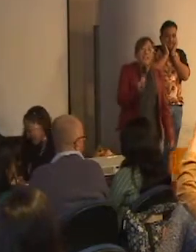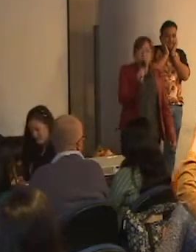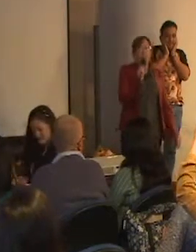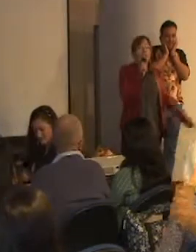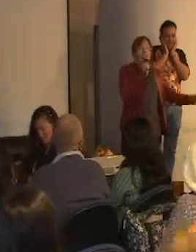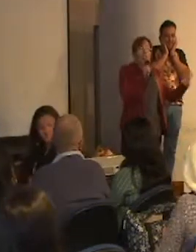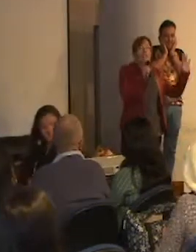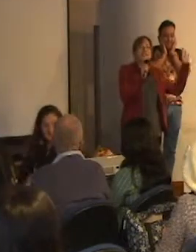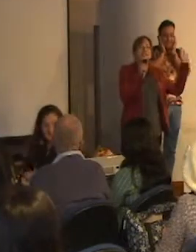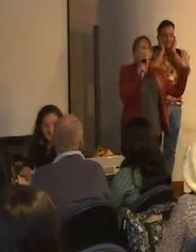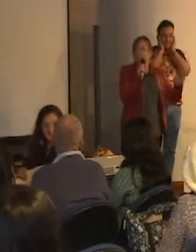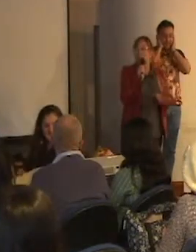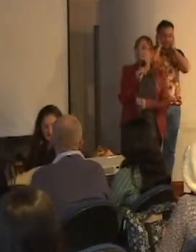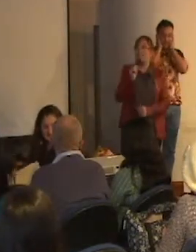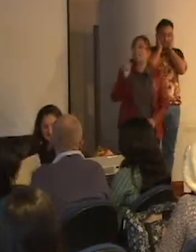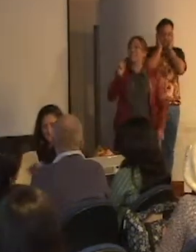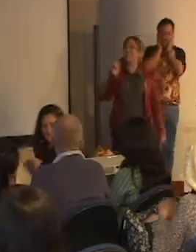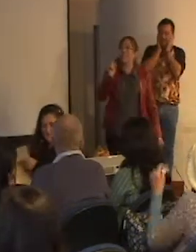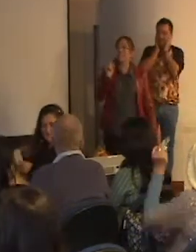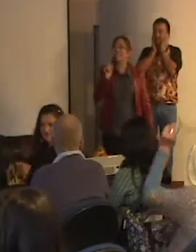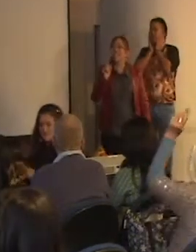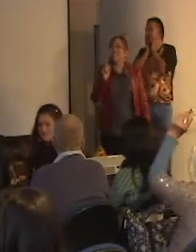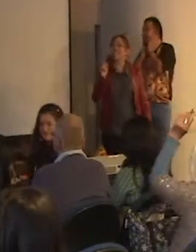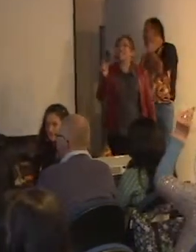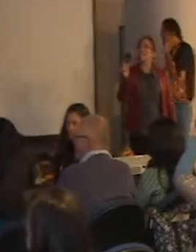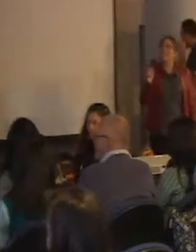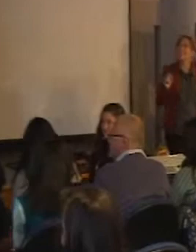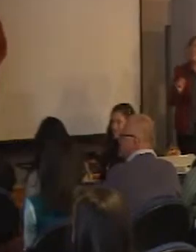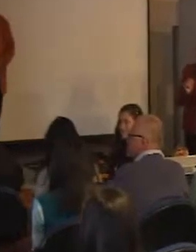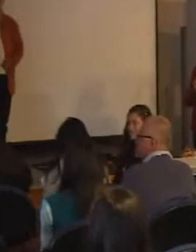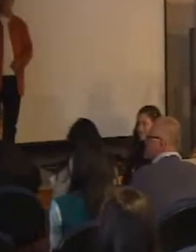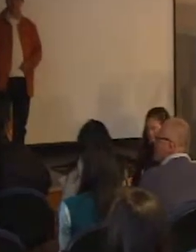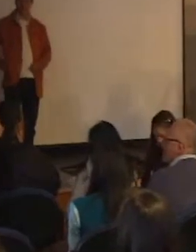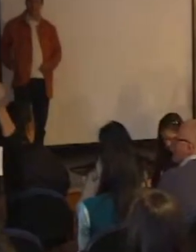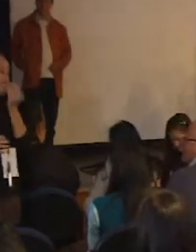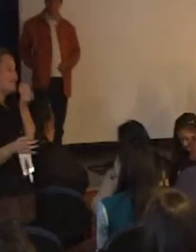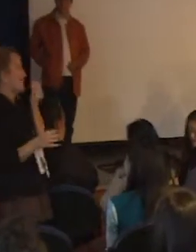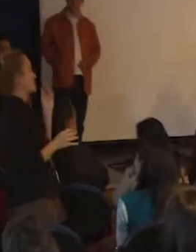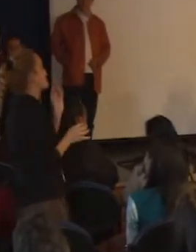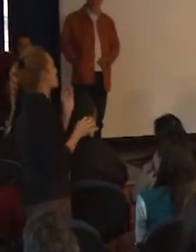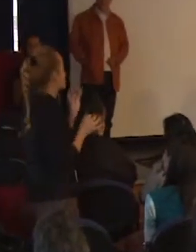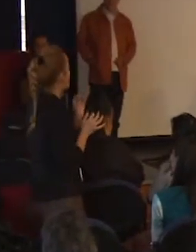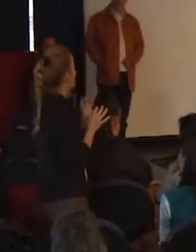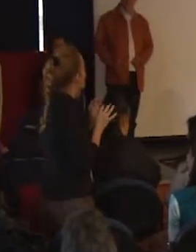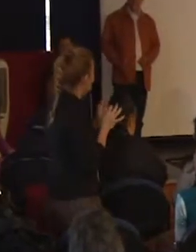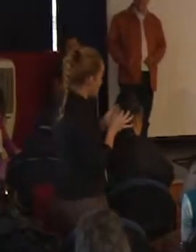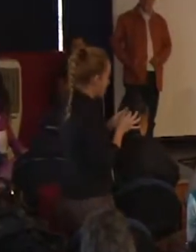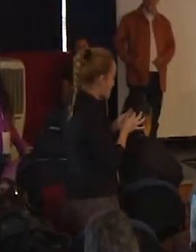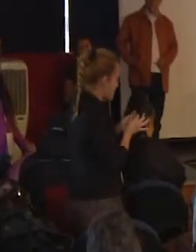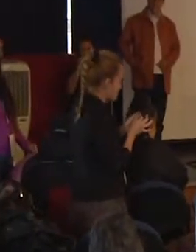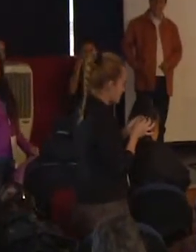La vida es porque la vida es dulce, qué bien. ¿Qué más? A ver.